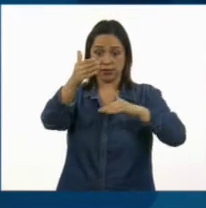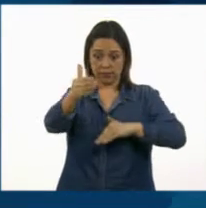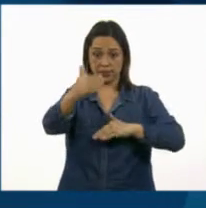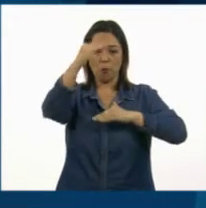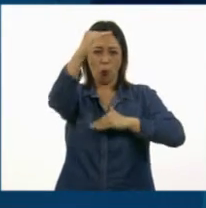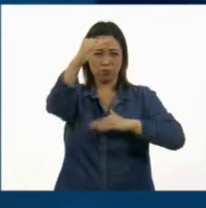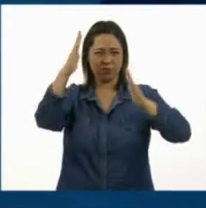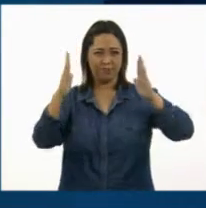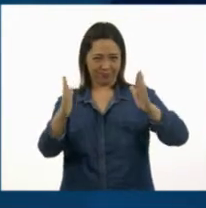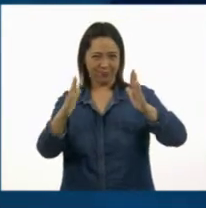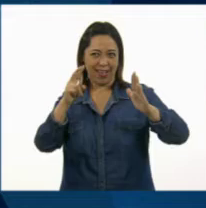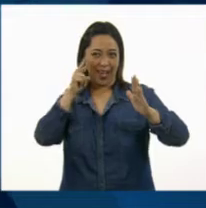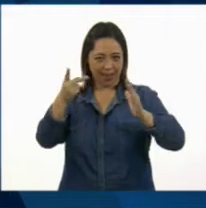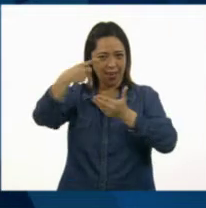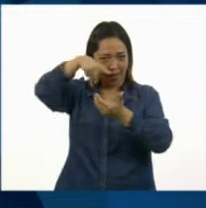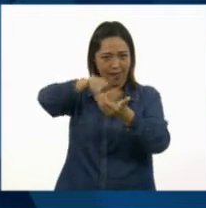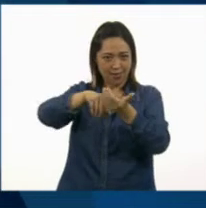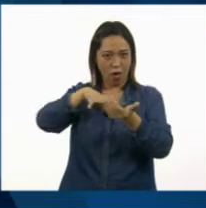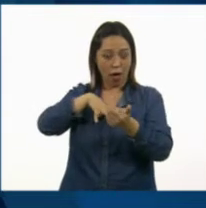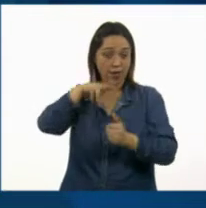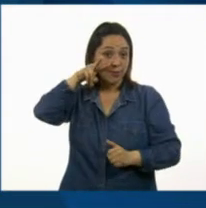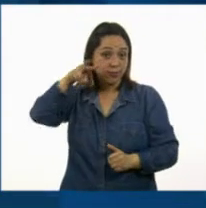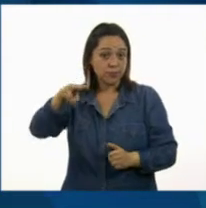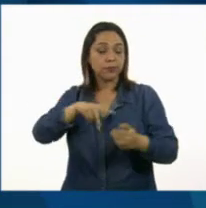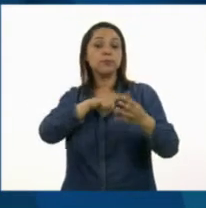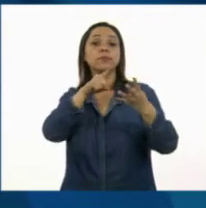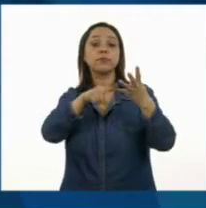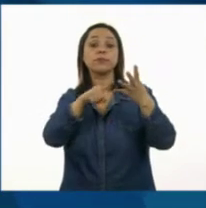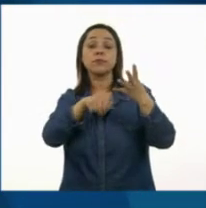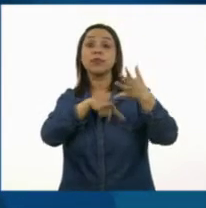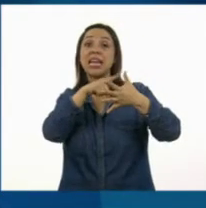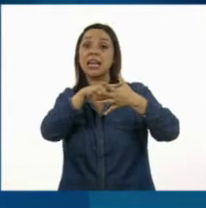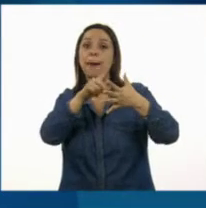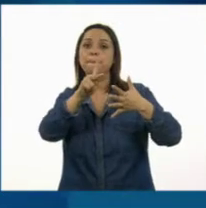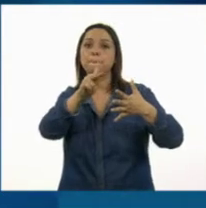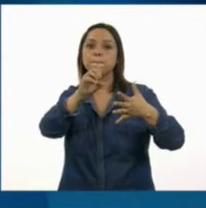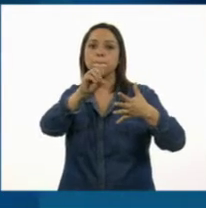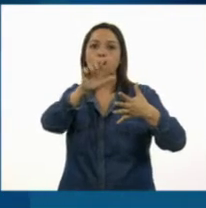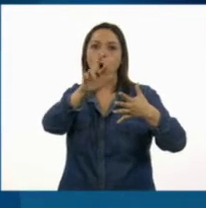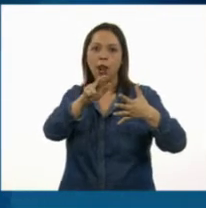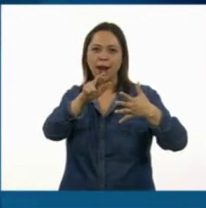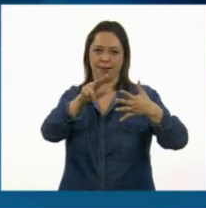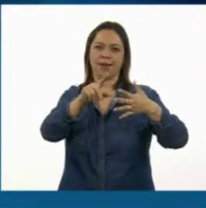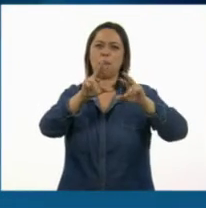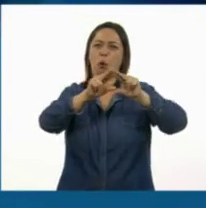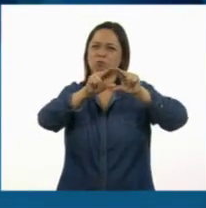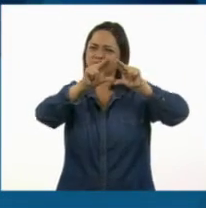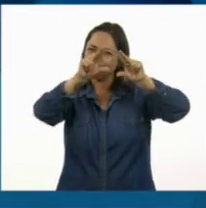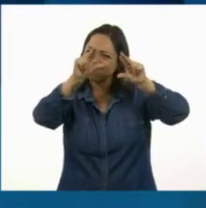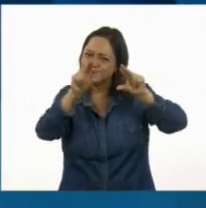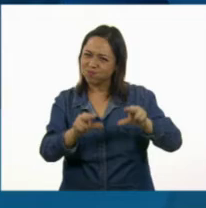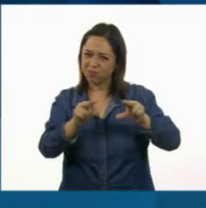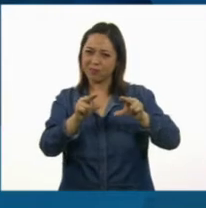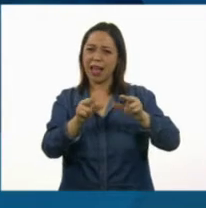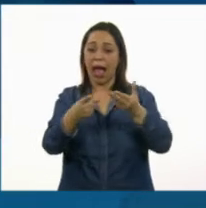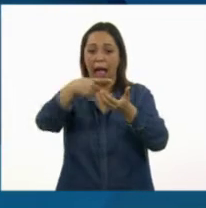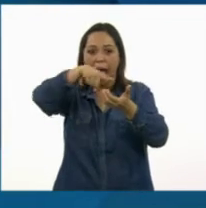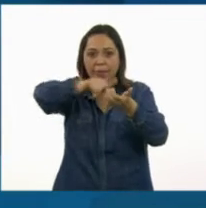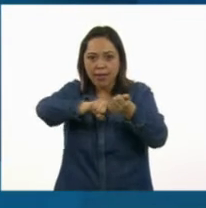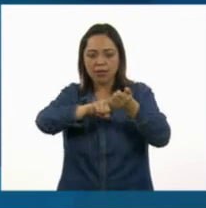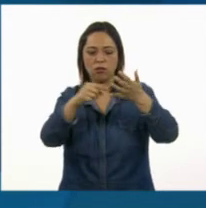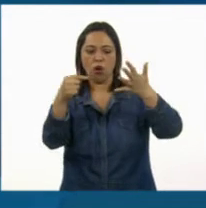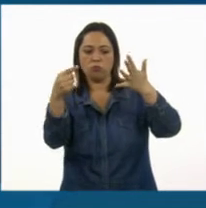Bueno. Bien. Y si hablamos del polar, el clima polar, tenemos la subgrupo de polar de tundra